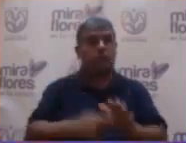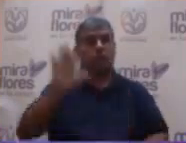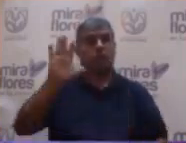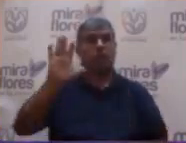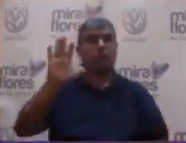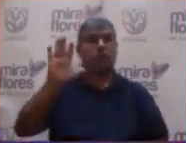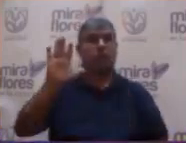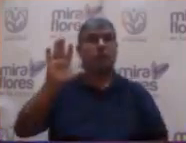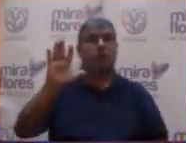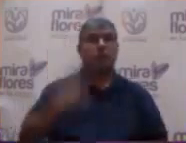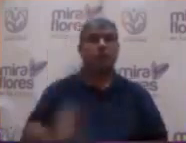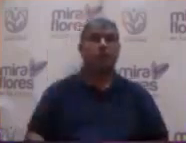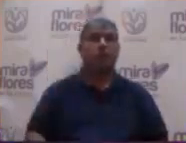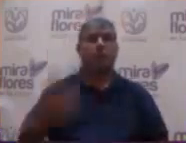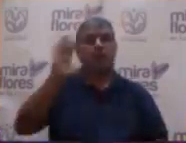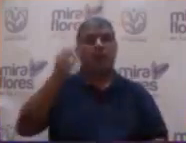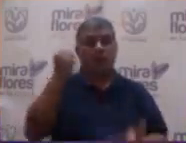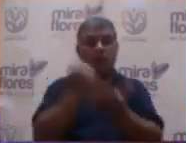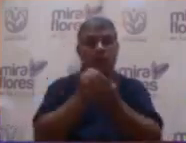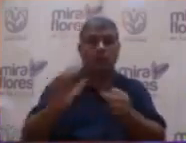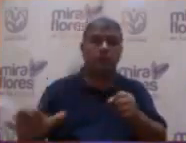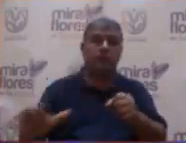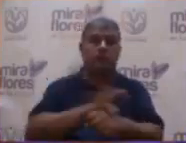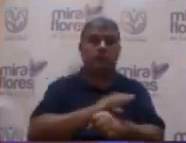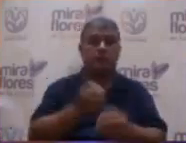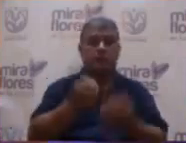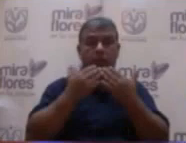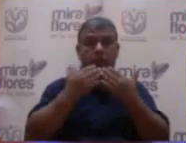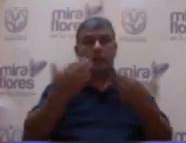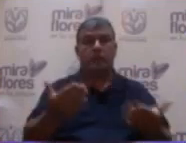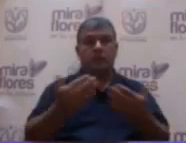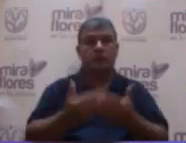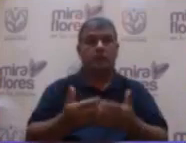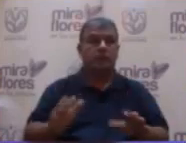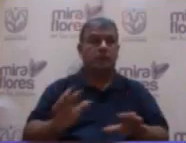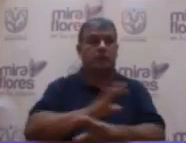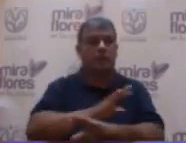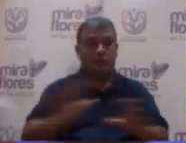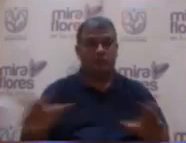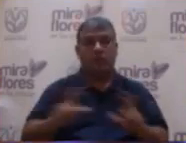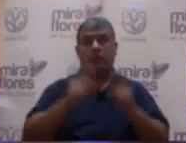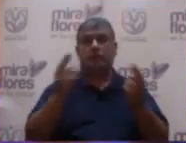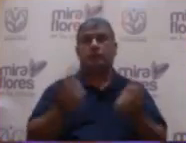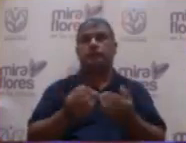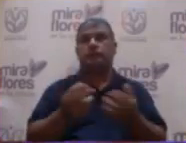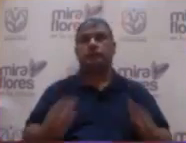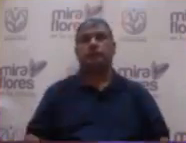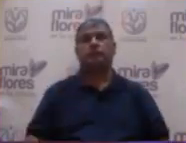conformidad, se aprueba por unanimidad. Muchísimas gracias. Se levanta la sesión.